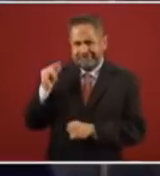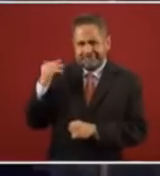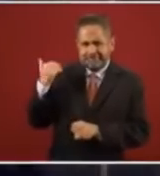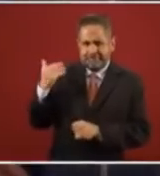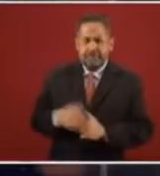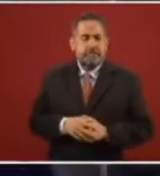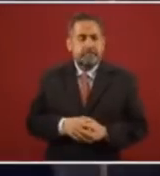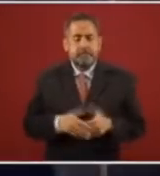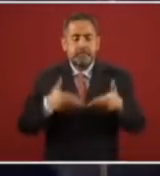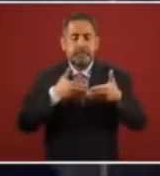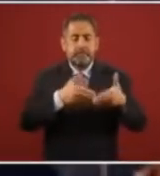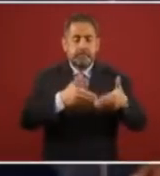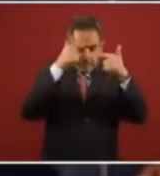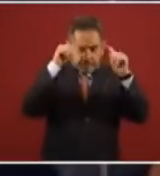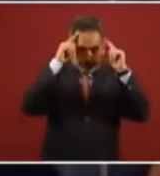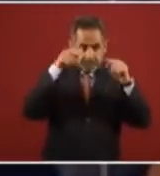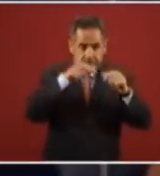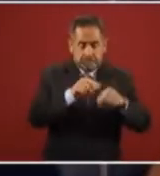La marina mercante adolece